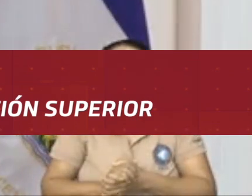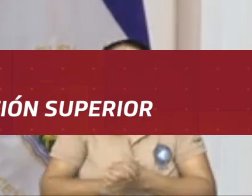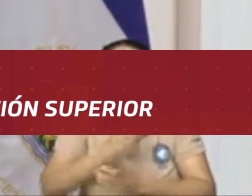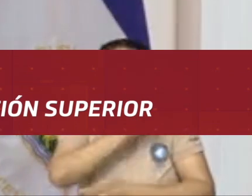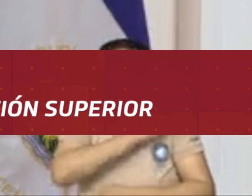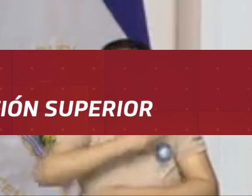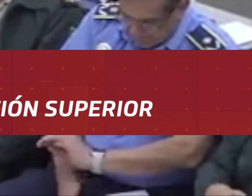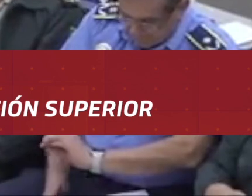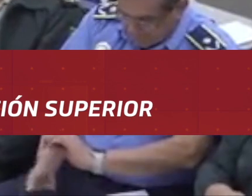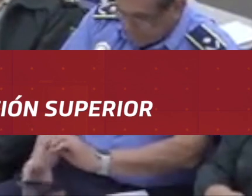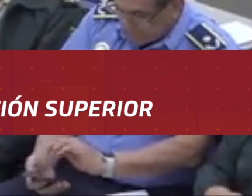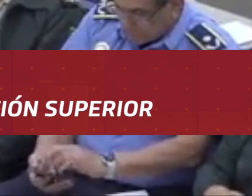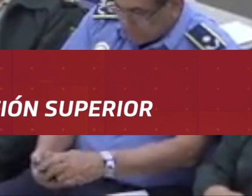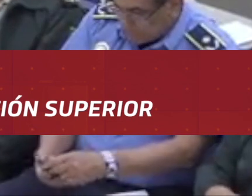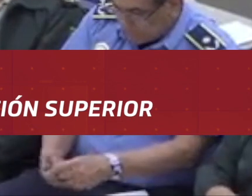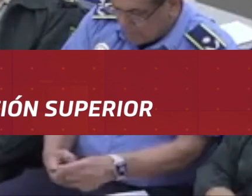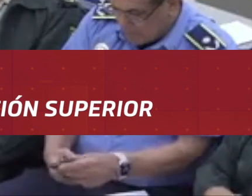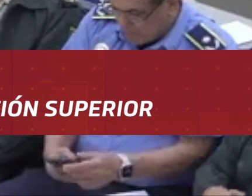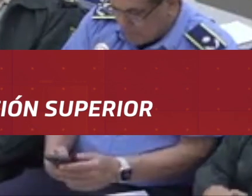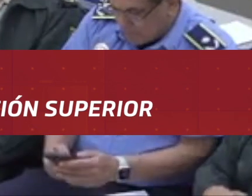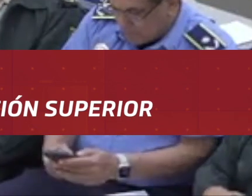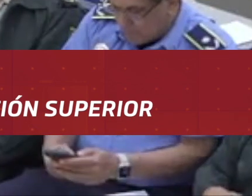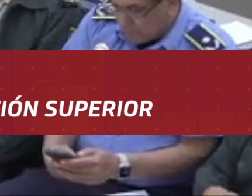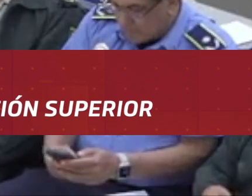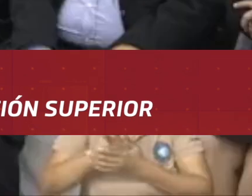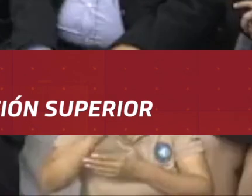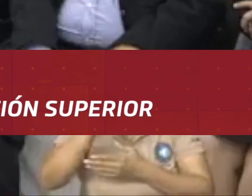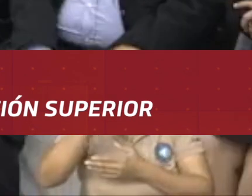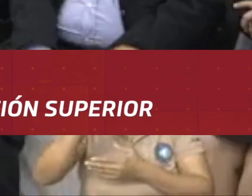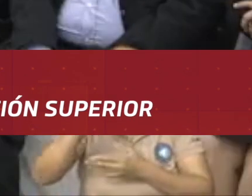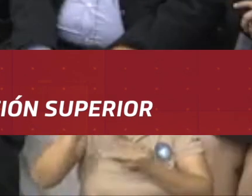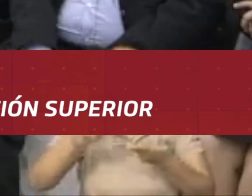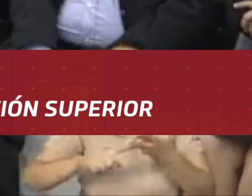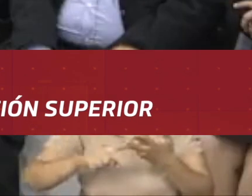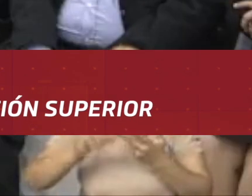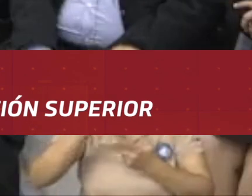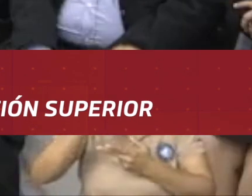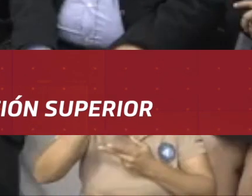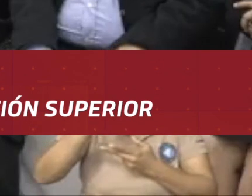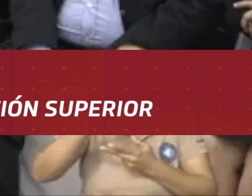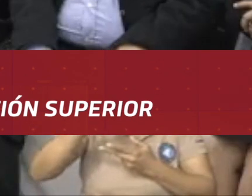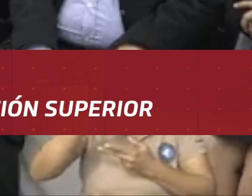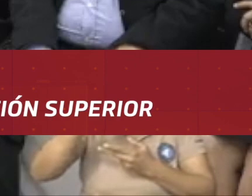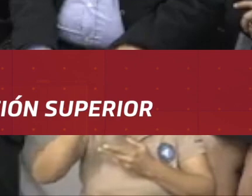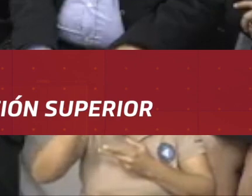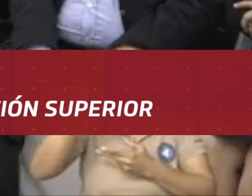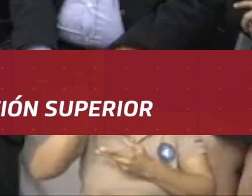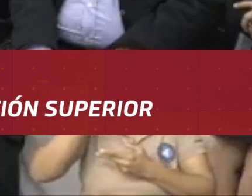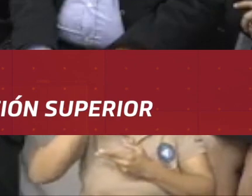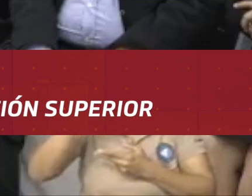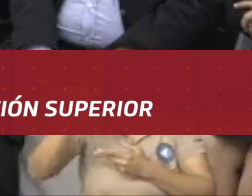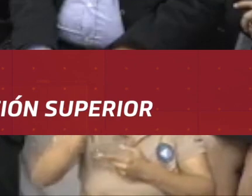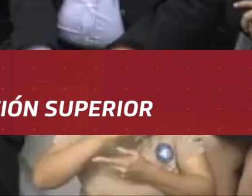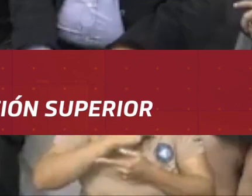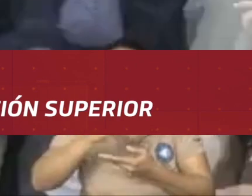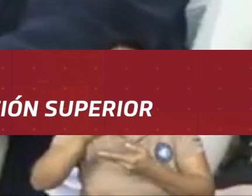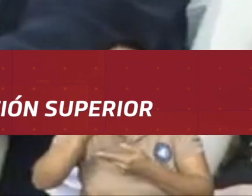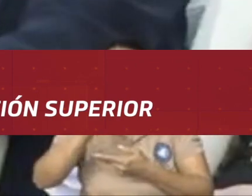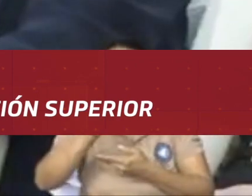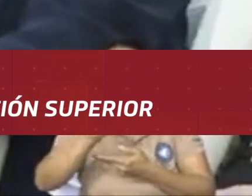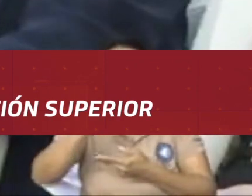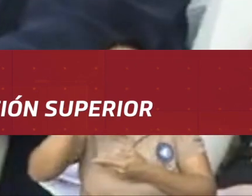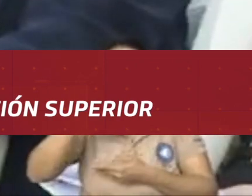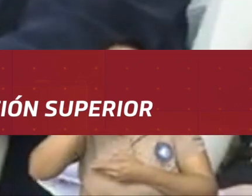aprobaron este año entre ellas la reforma a la ley 89 ley de autonomía de las instituciones de educación superior y la Ley